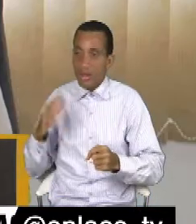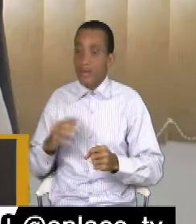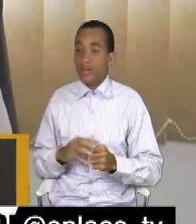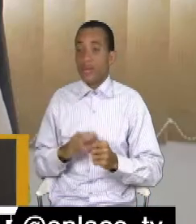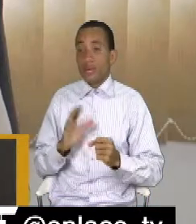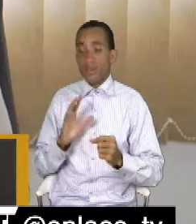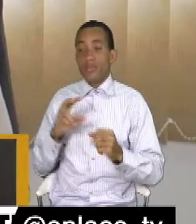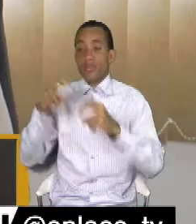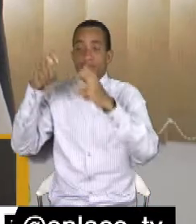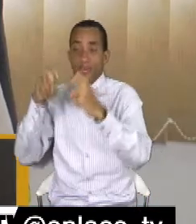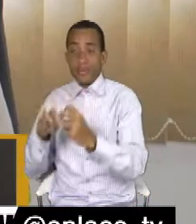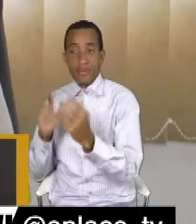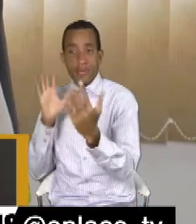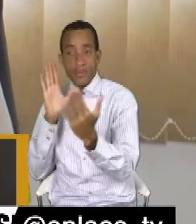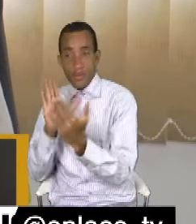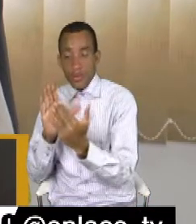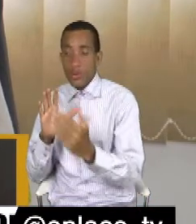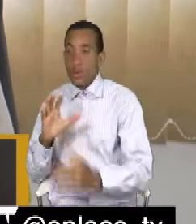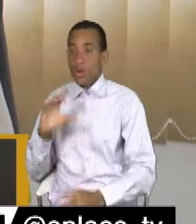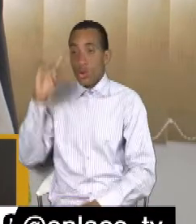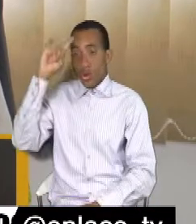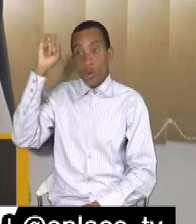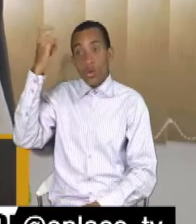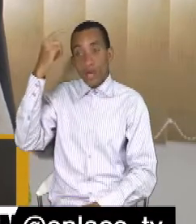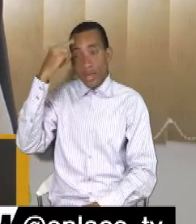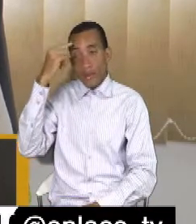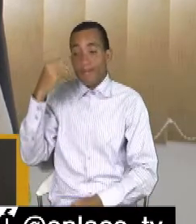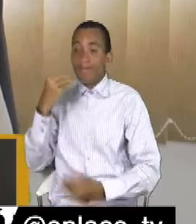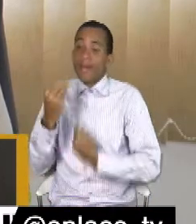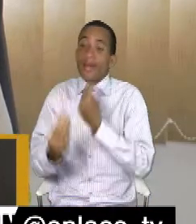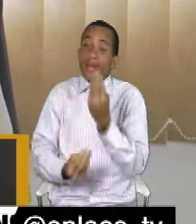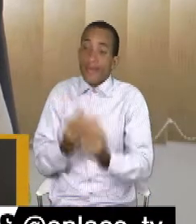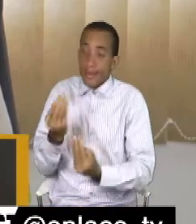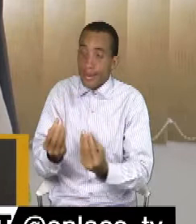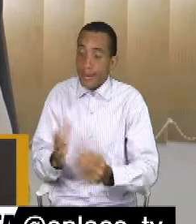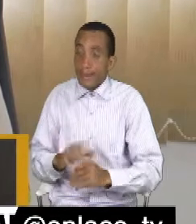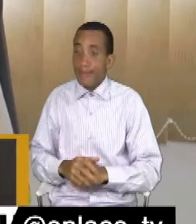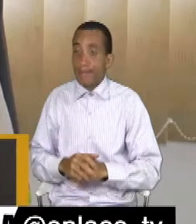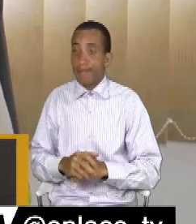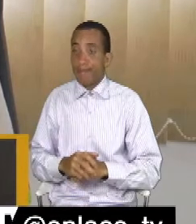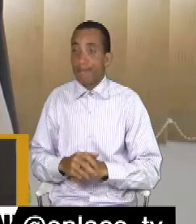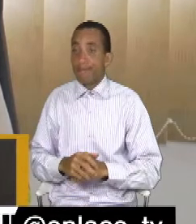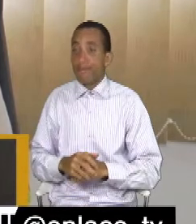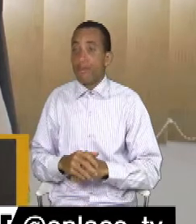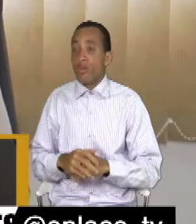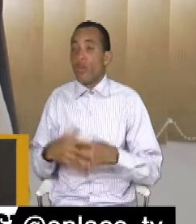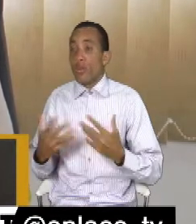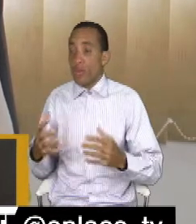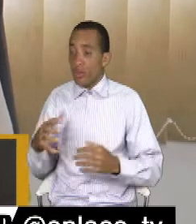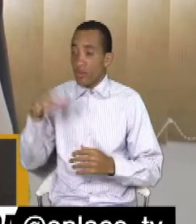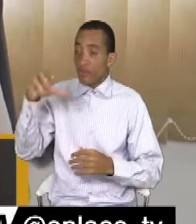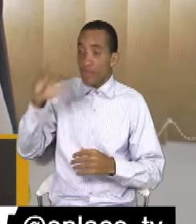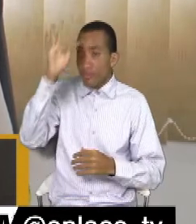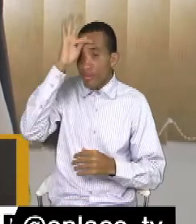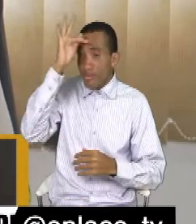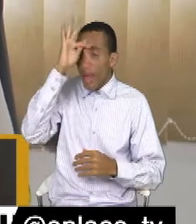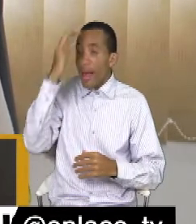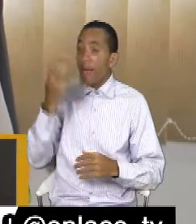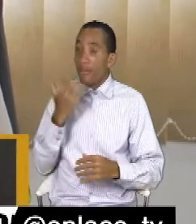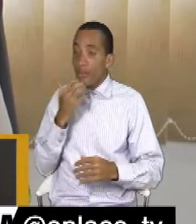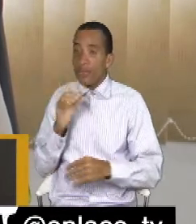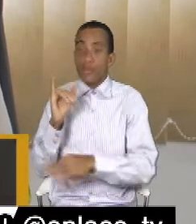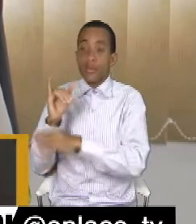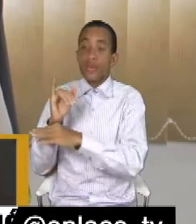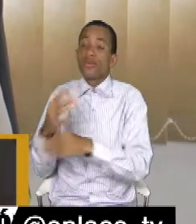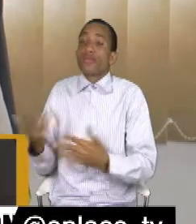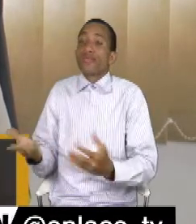señor gobernador y a ver qué podemos nosotros hacer en esta institución y si podemos, con la ayuda